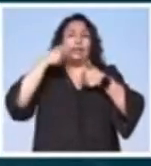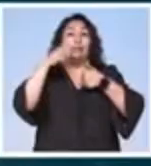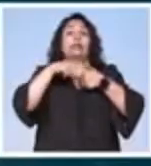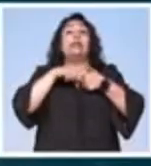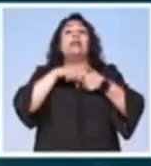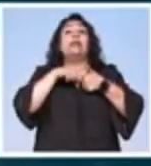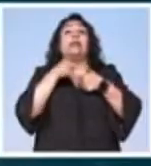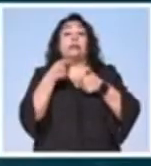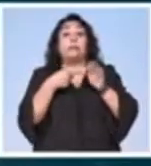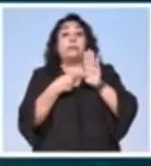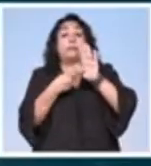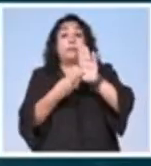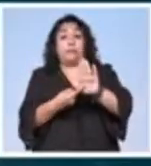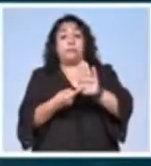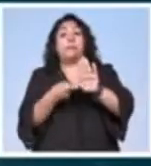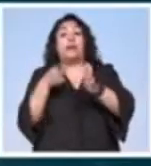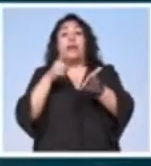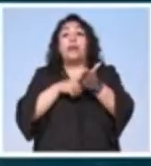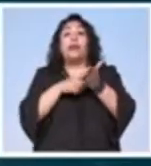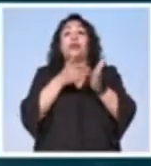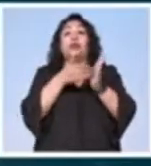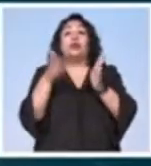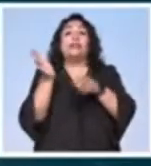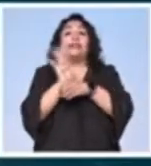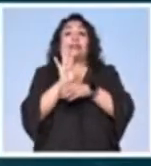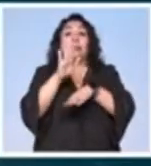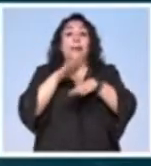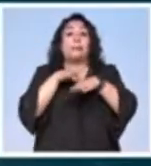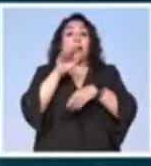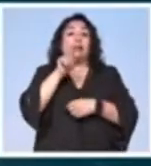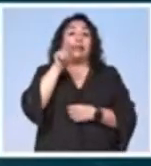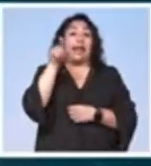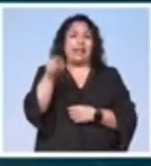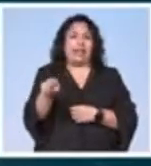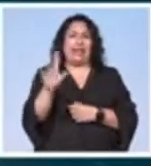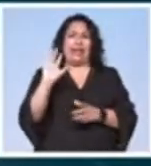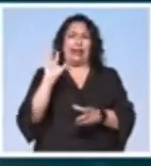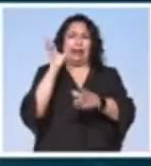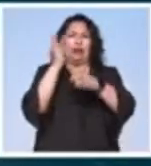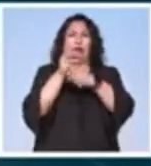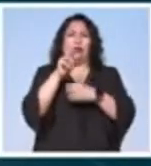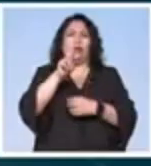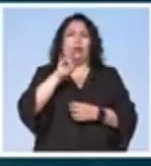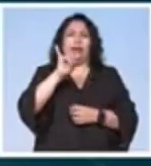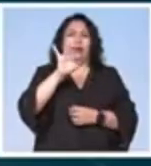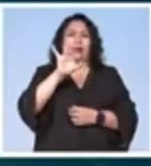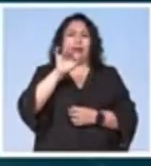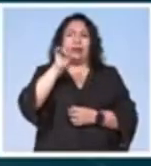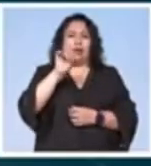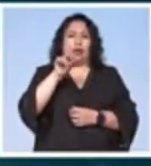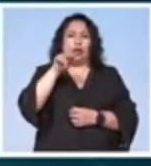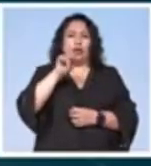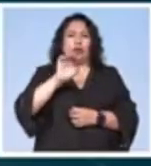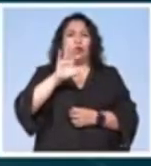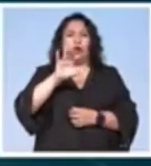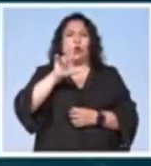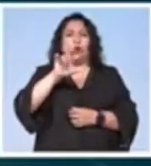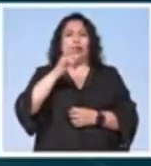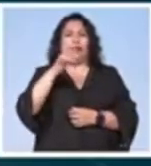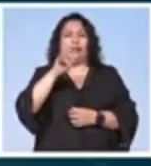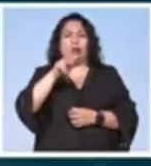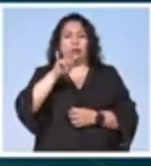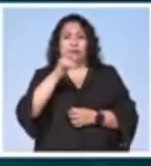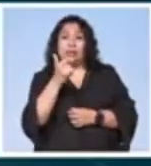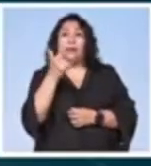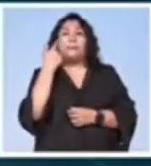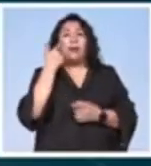es objeto de una muestra dentro del ciclo Cine Más Allá. La retrospectiva Ricardo Nikolayevsky presenta una serie de